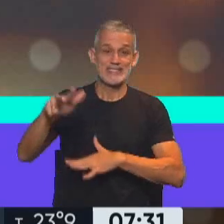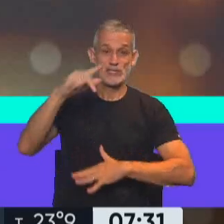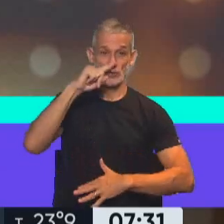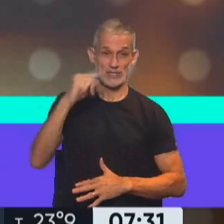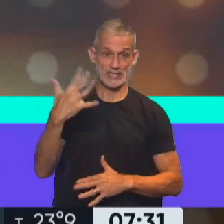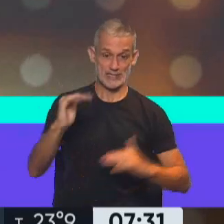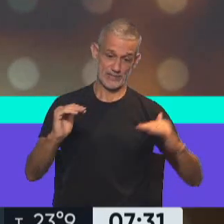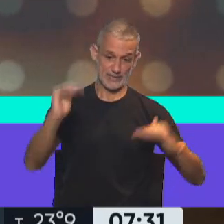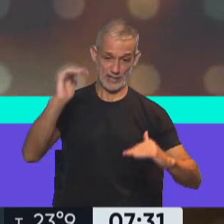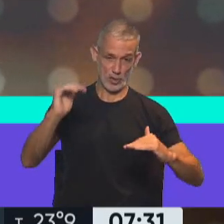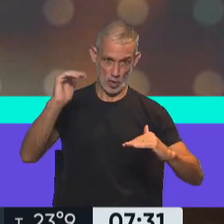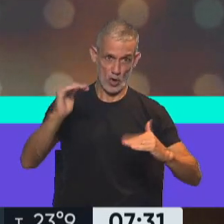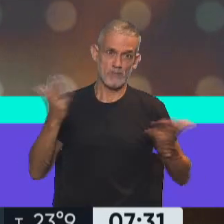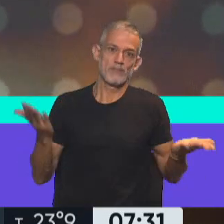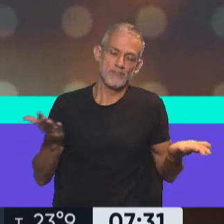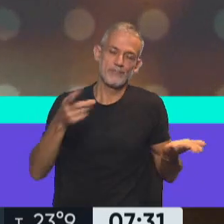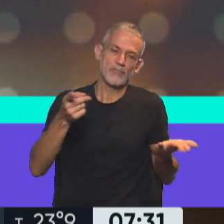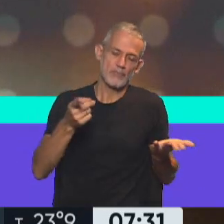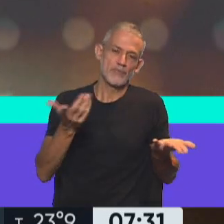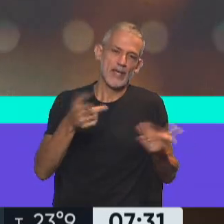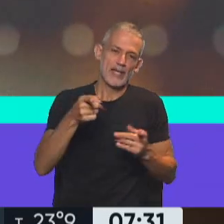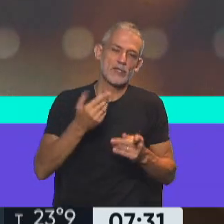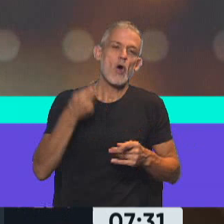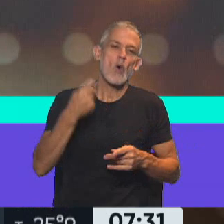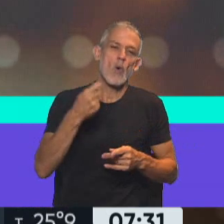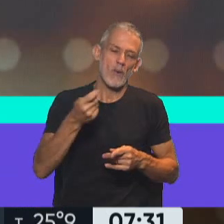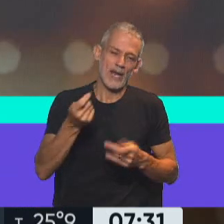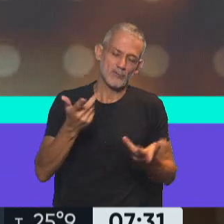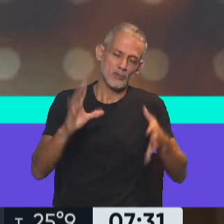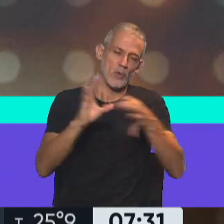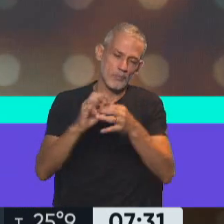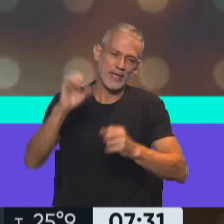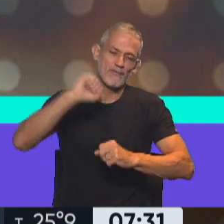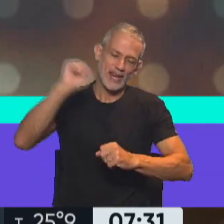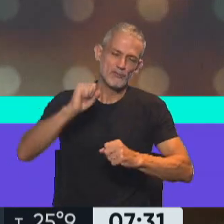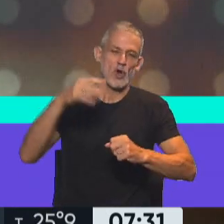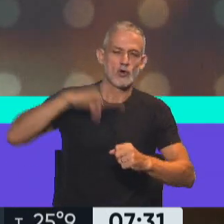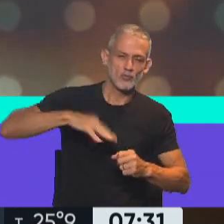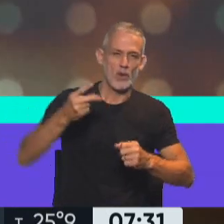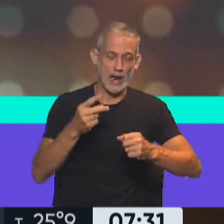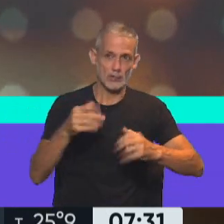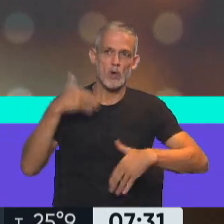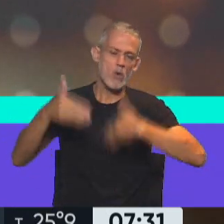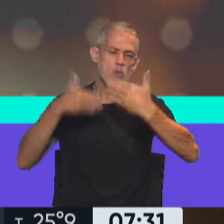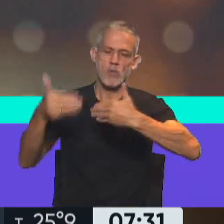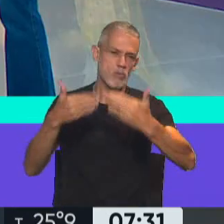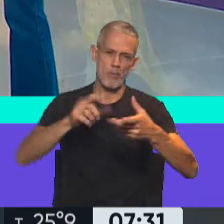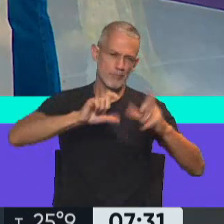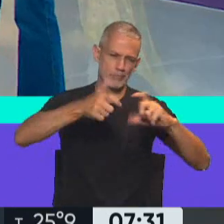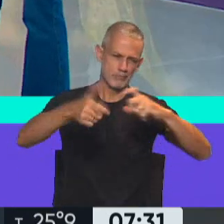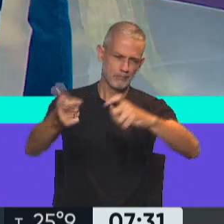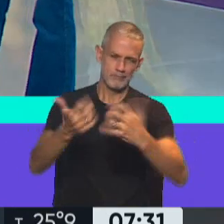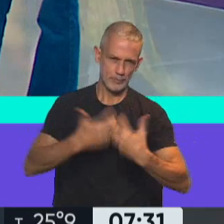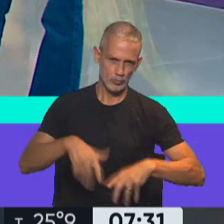6.375 pesos. Es el dato, obviamente influye que las jubilaciones tienen que ver con la inflación y con los salarios y como esto se va moviendo, sí, claro. por